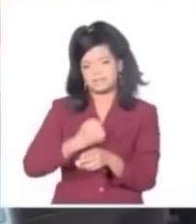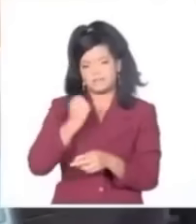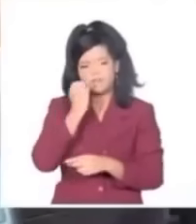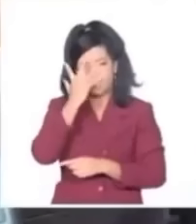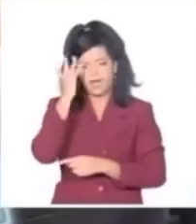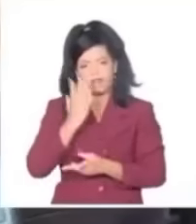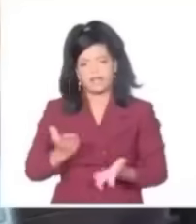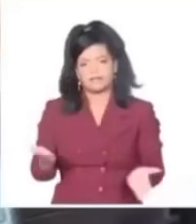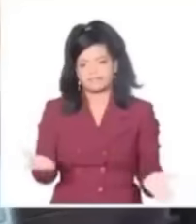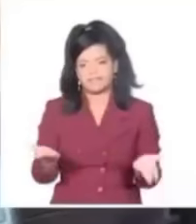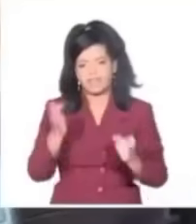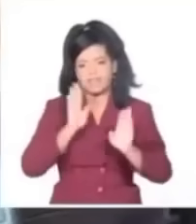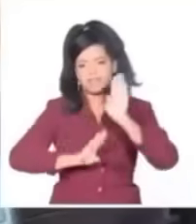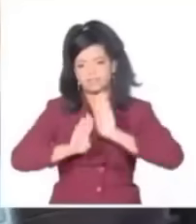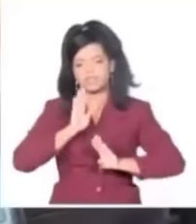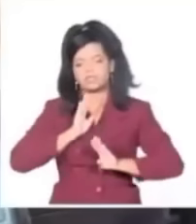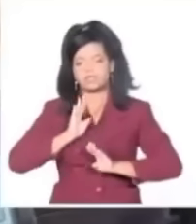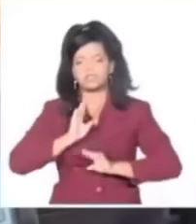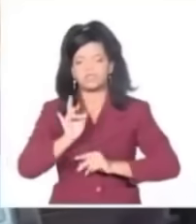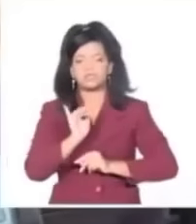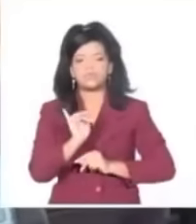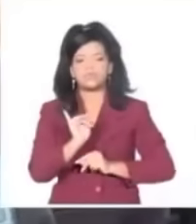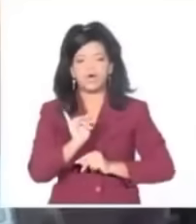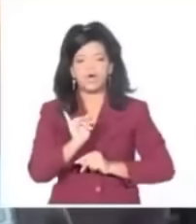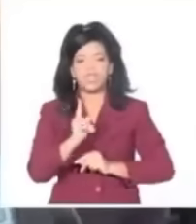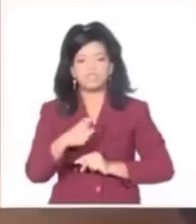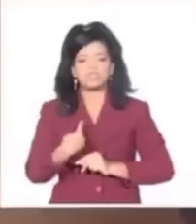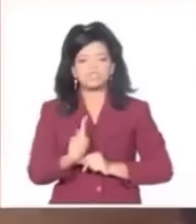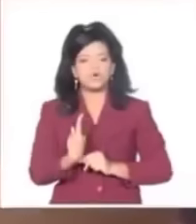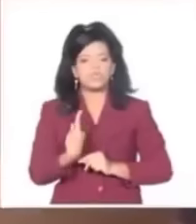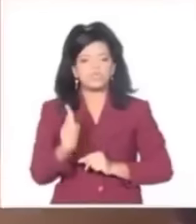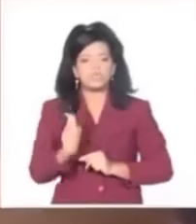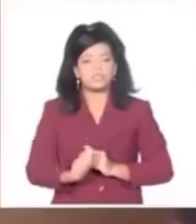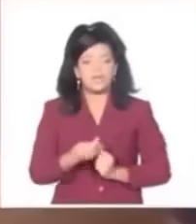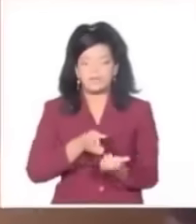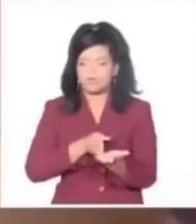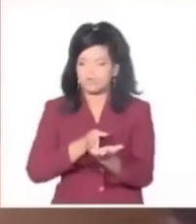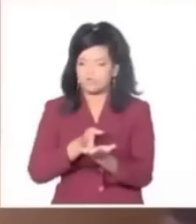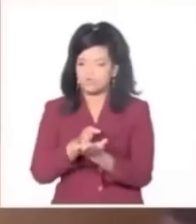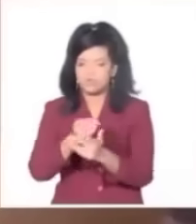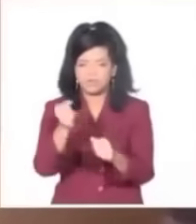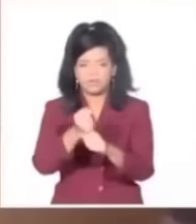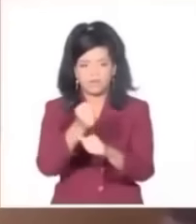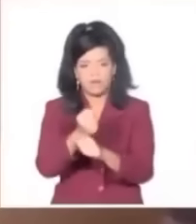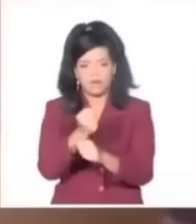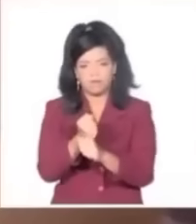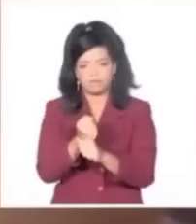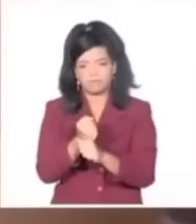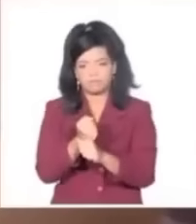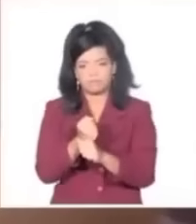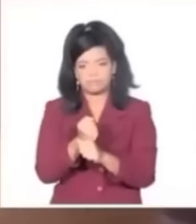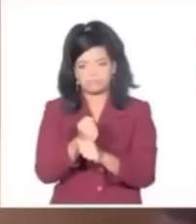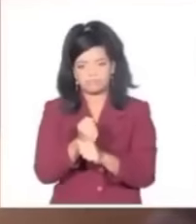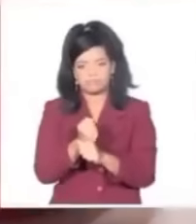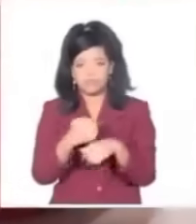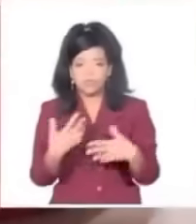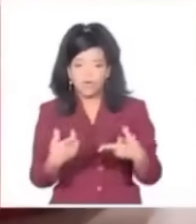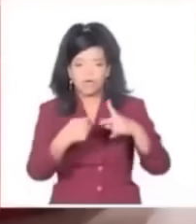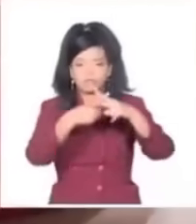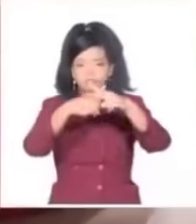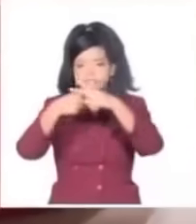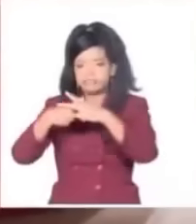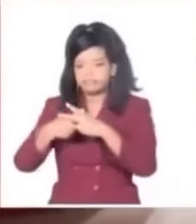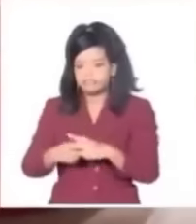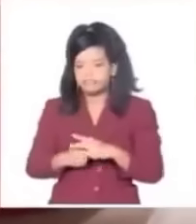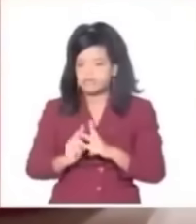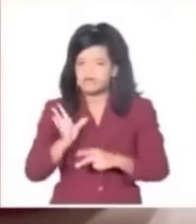a nosotros no se nos quiere dejar no se nos puede caer el trabajo de transformación de los barrios y sobre todo trabajar con una visión muy clara